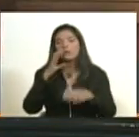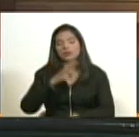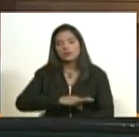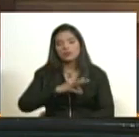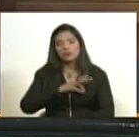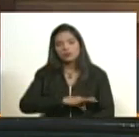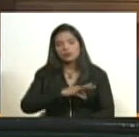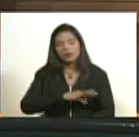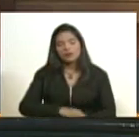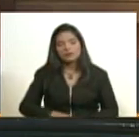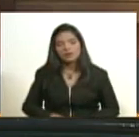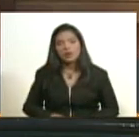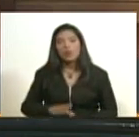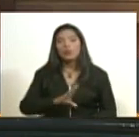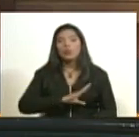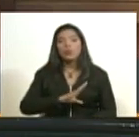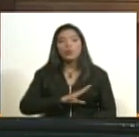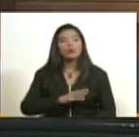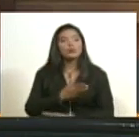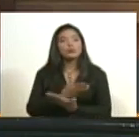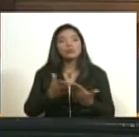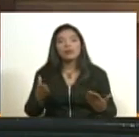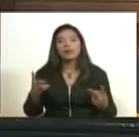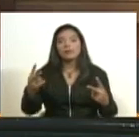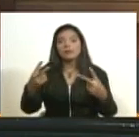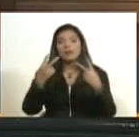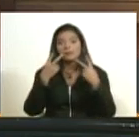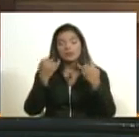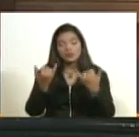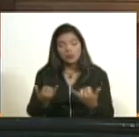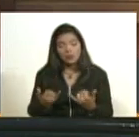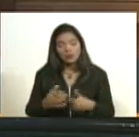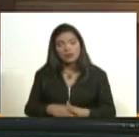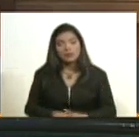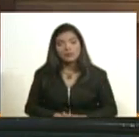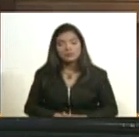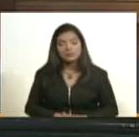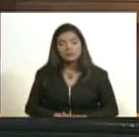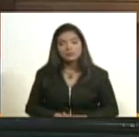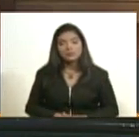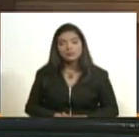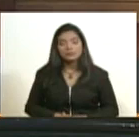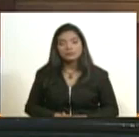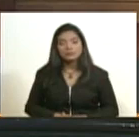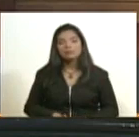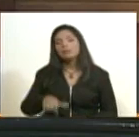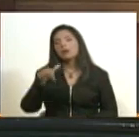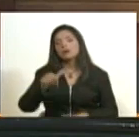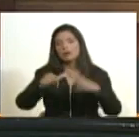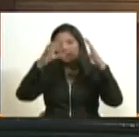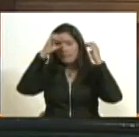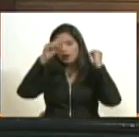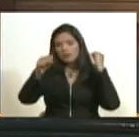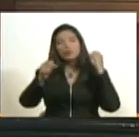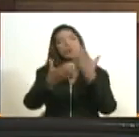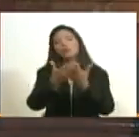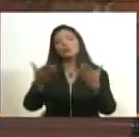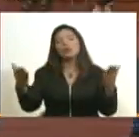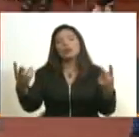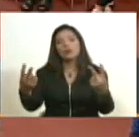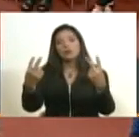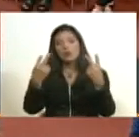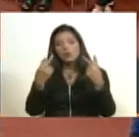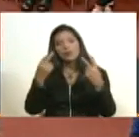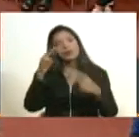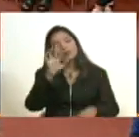sociales, dueños de medios de comunicación que me están viendo en este momento, aquí, embajadores, embajadoras que nos ven a lo